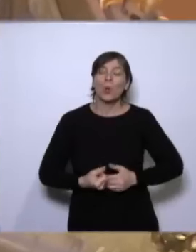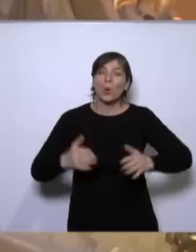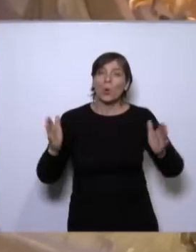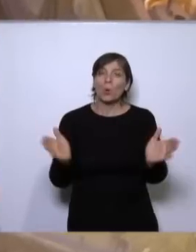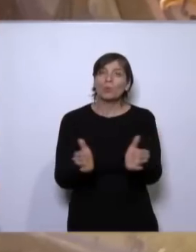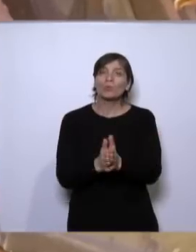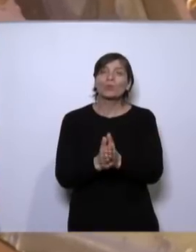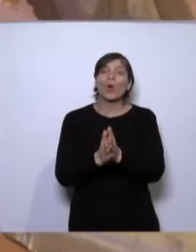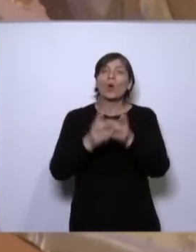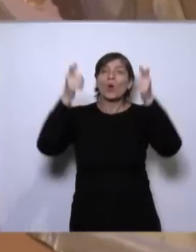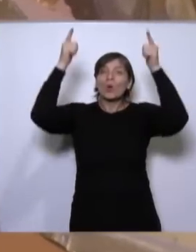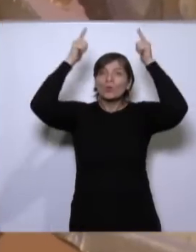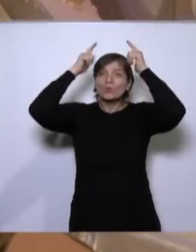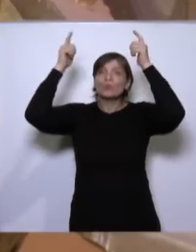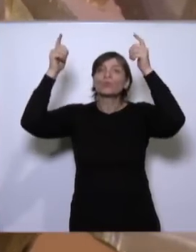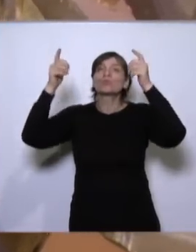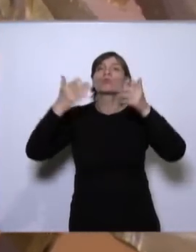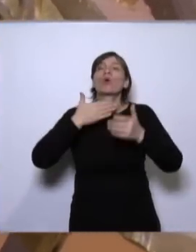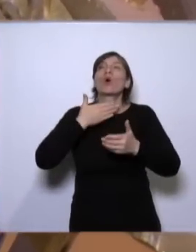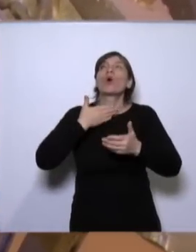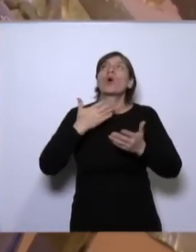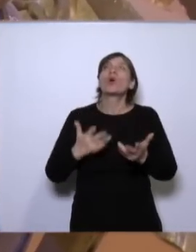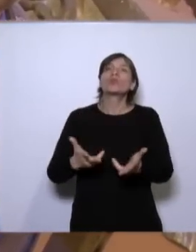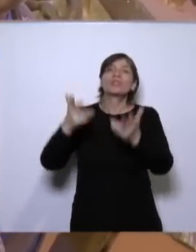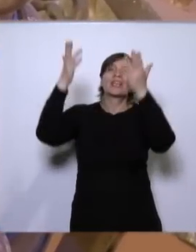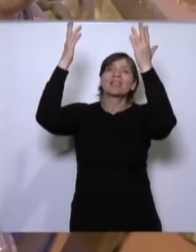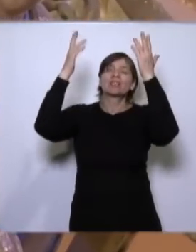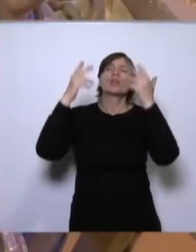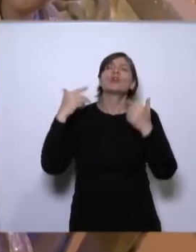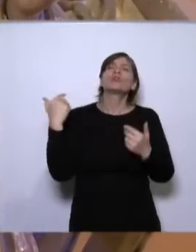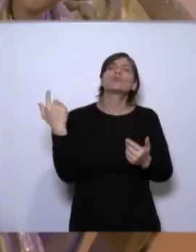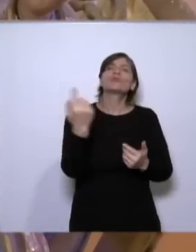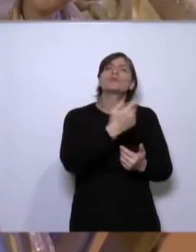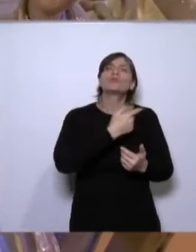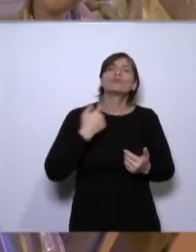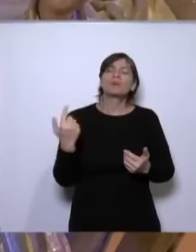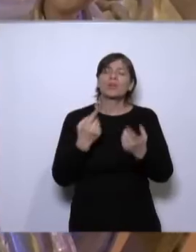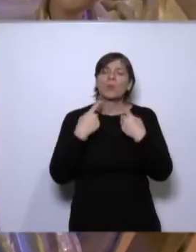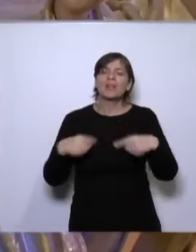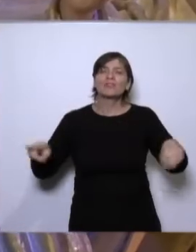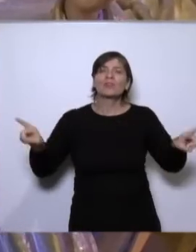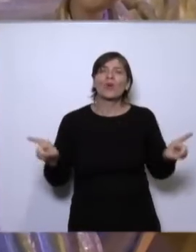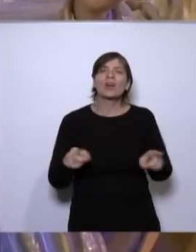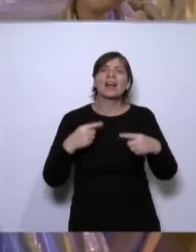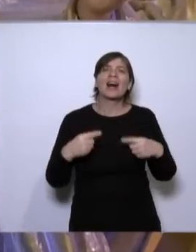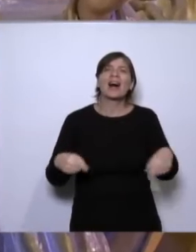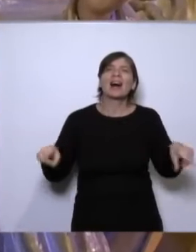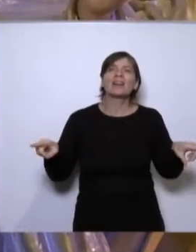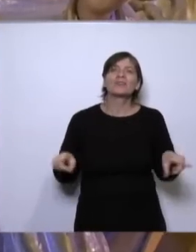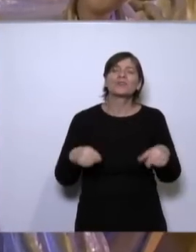creación. Junto con sus voces suba